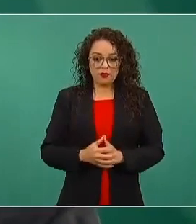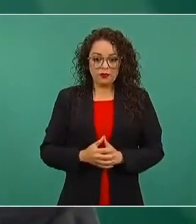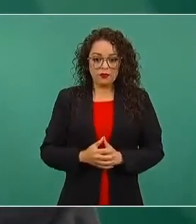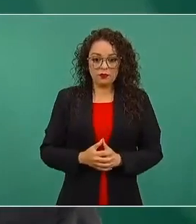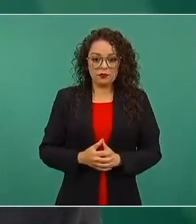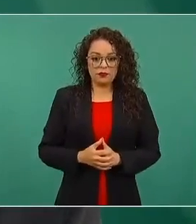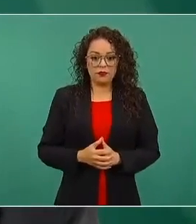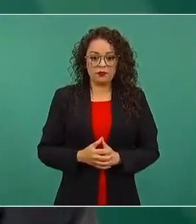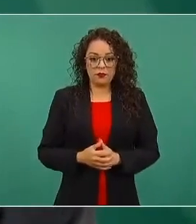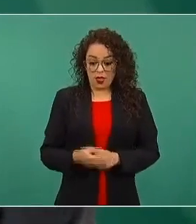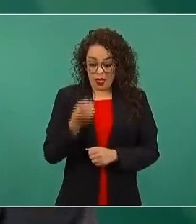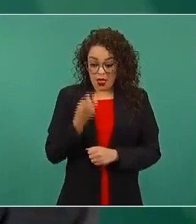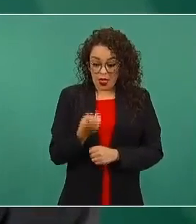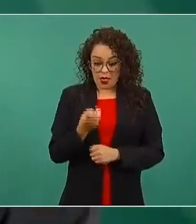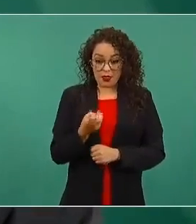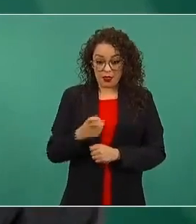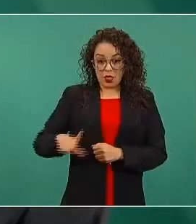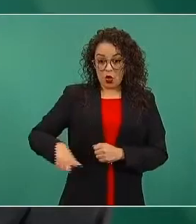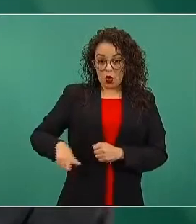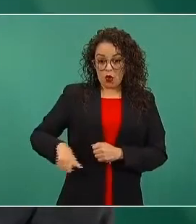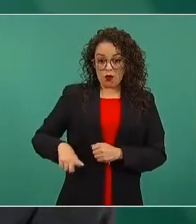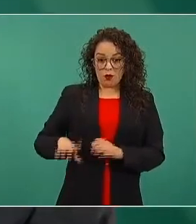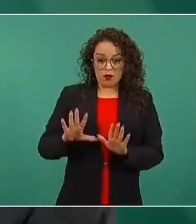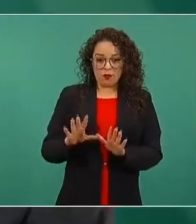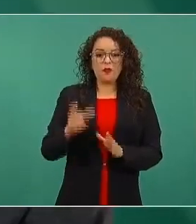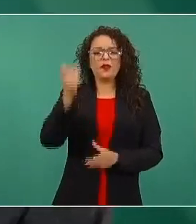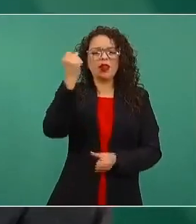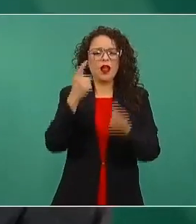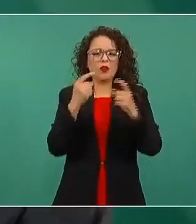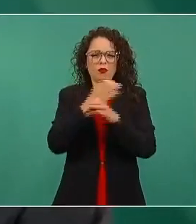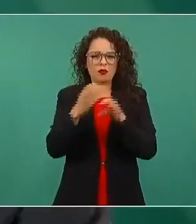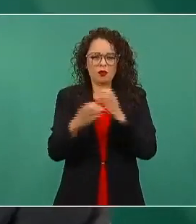este gobierno, por mencionar algunas cosas,